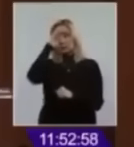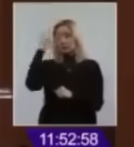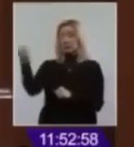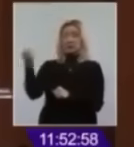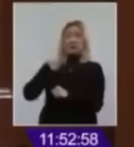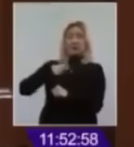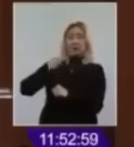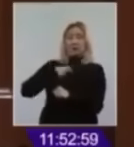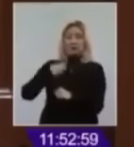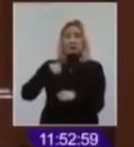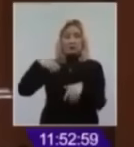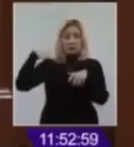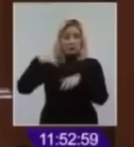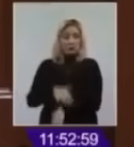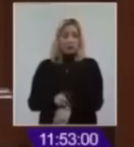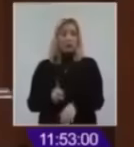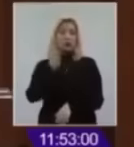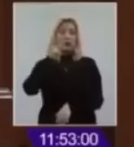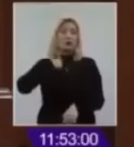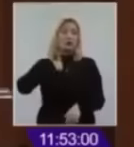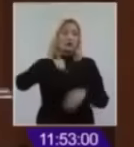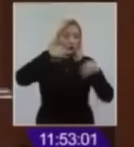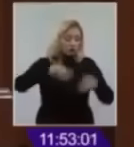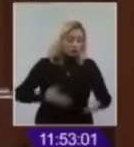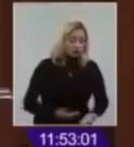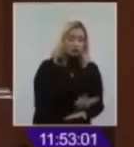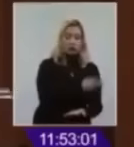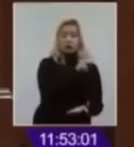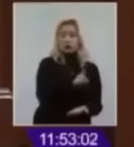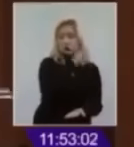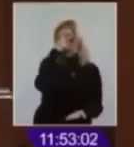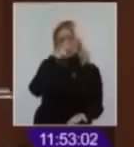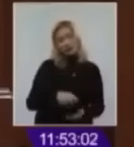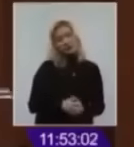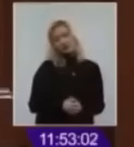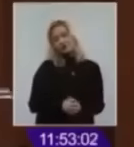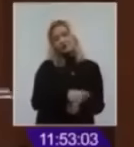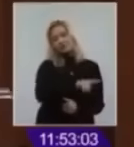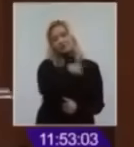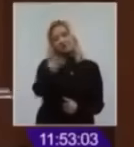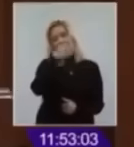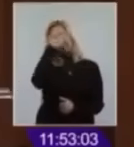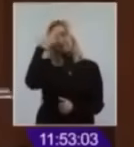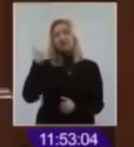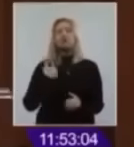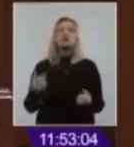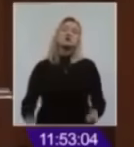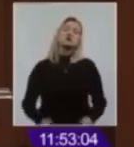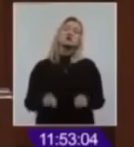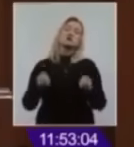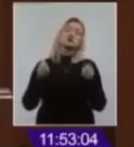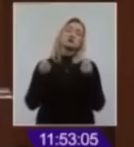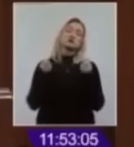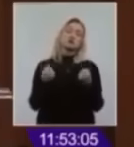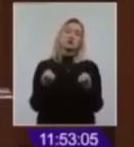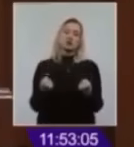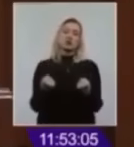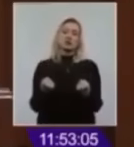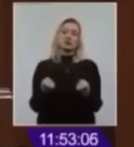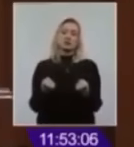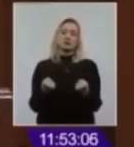pueblo mexicano, no sabe la fuerza y la grandeza que me está atribuyendo.